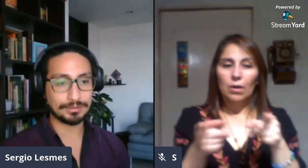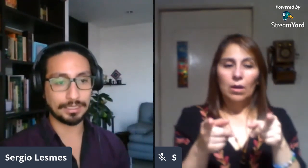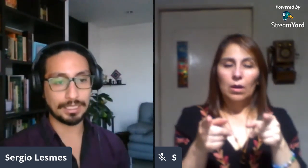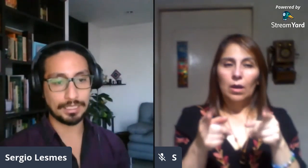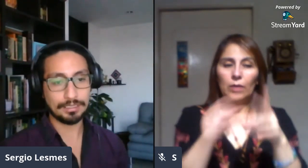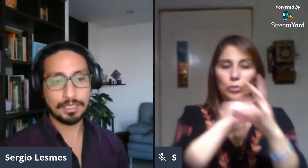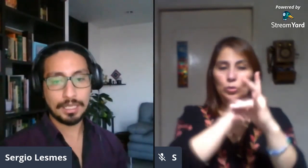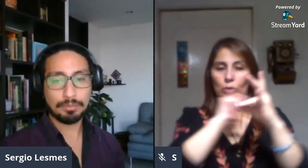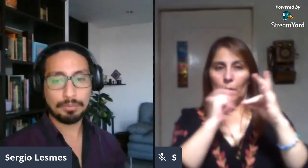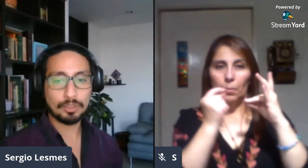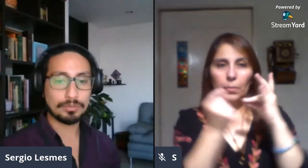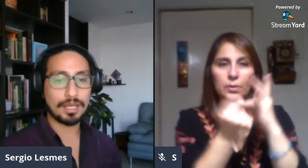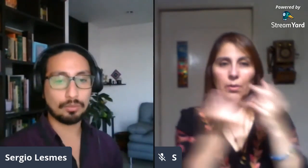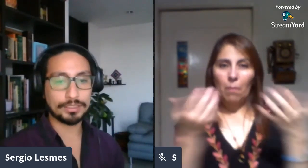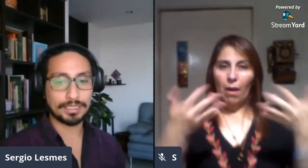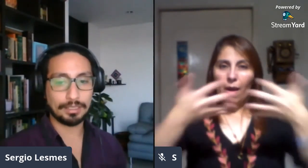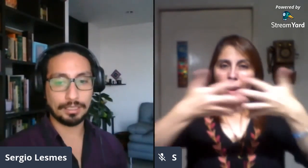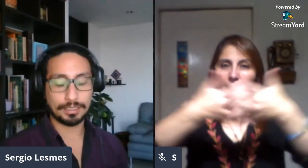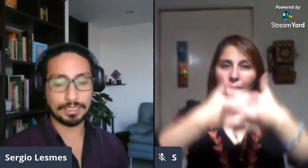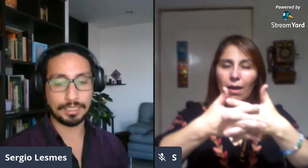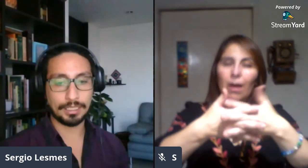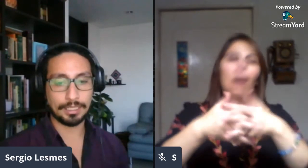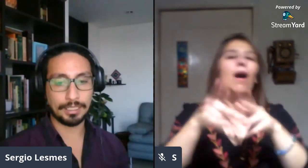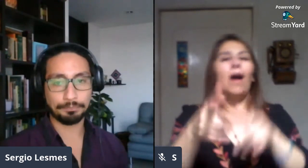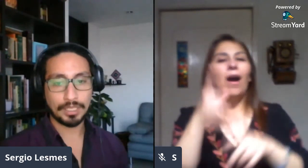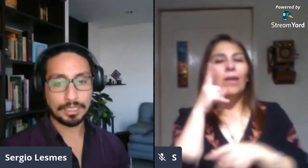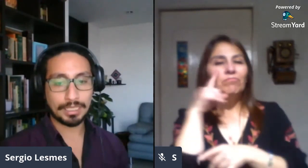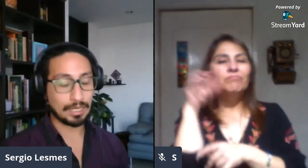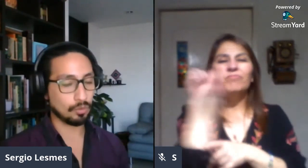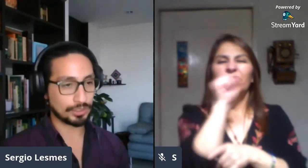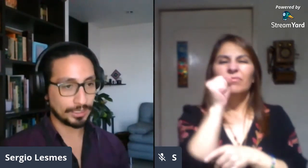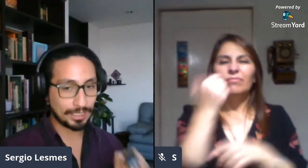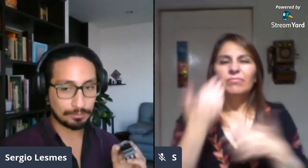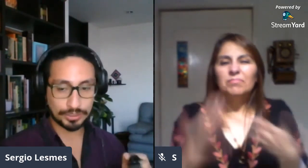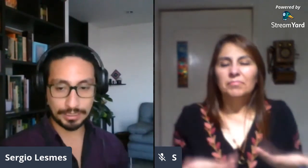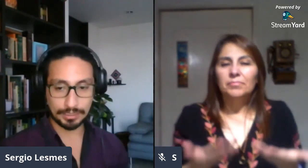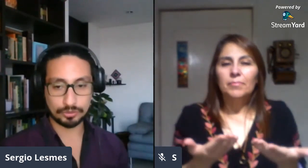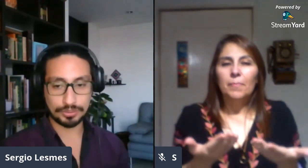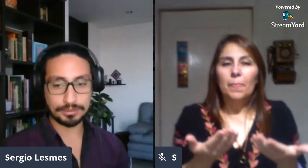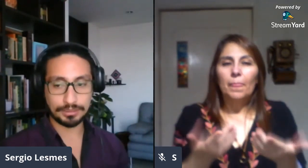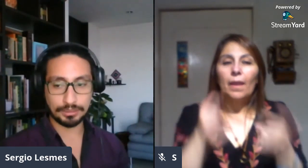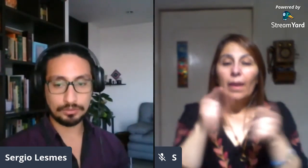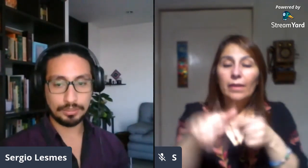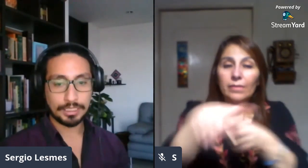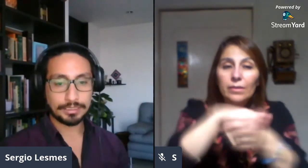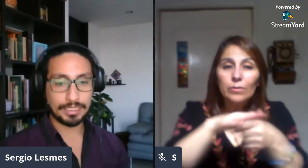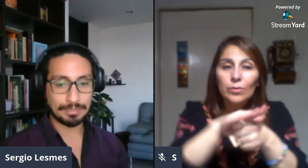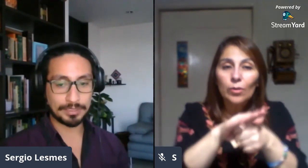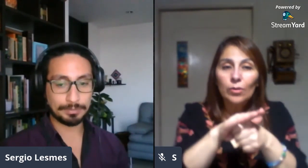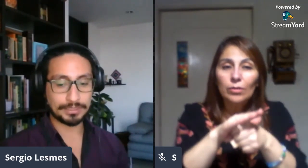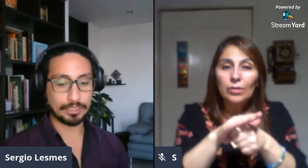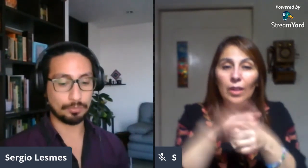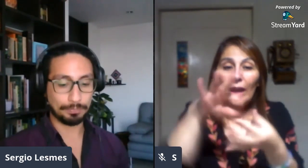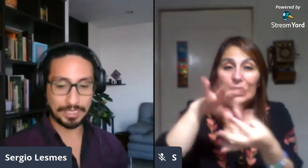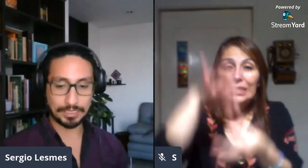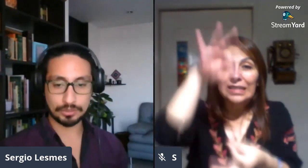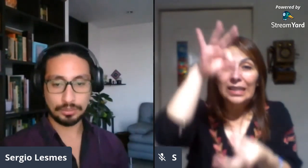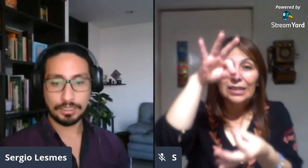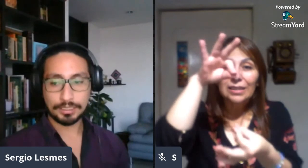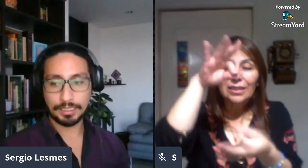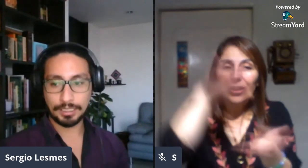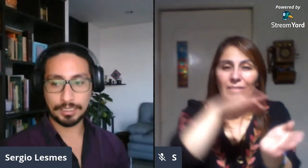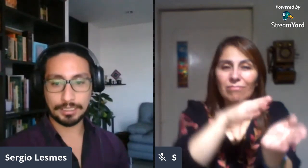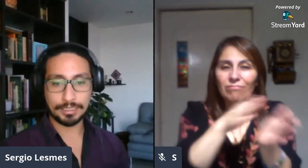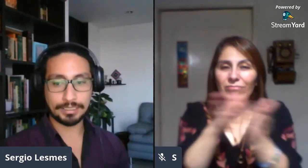sistémica, más integral, pues nos vamos a dar cuenta que la cosa, digamos, que adquiere otro sentido, y en esa perspectiva yo